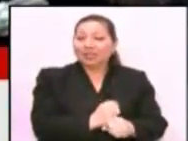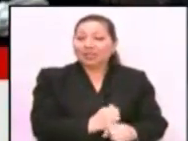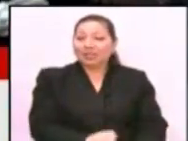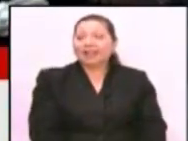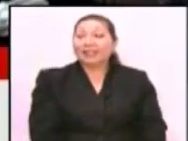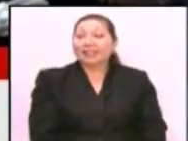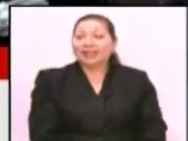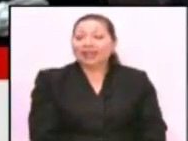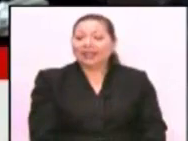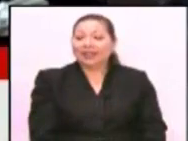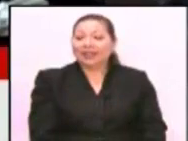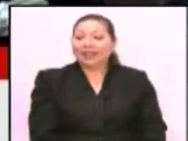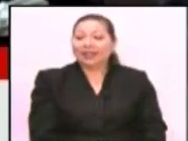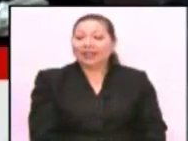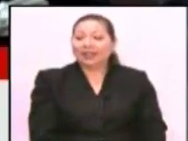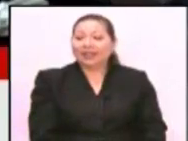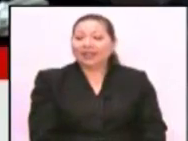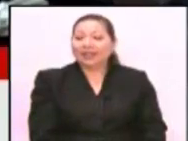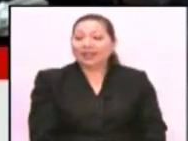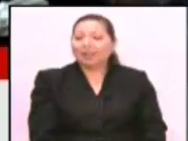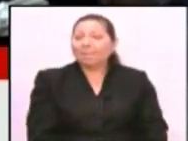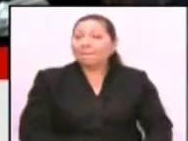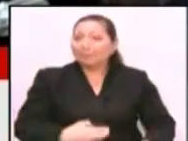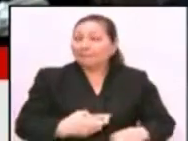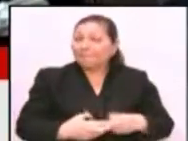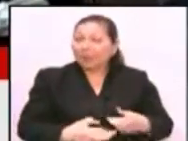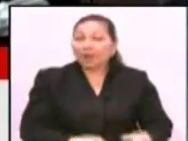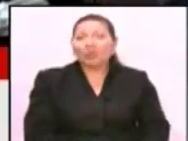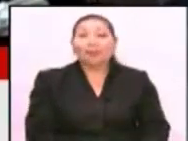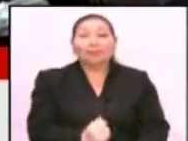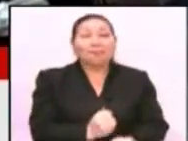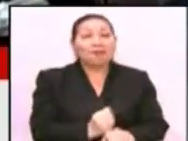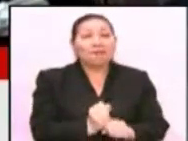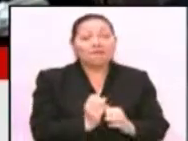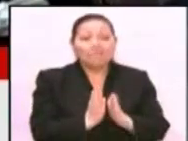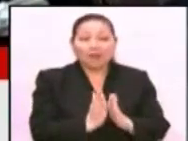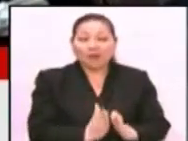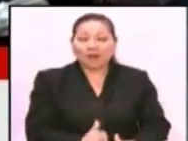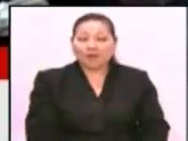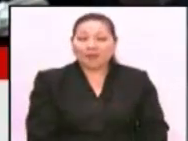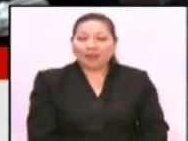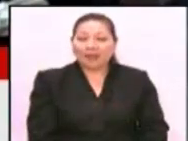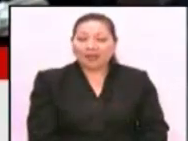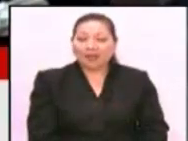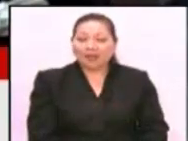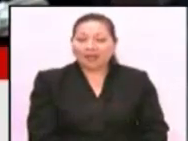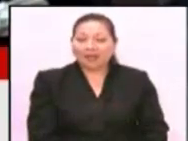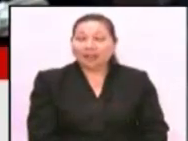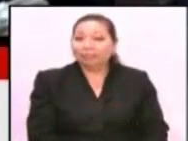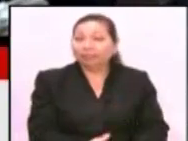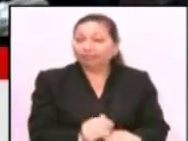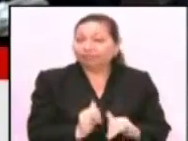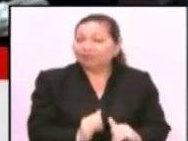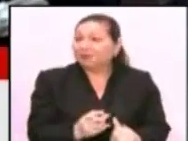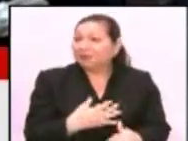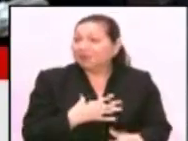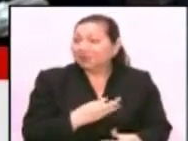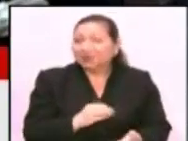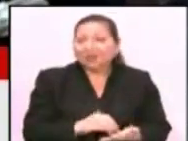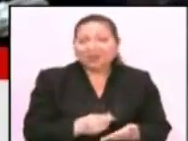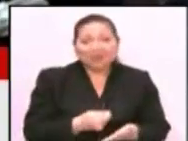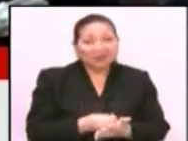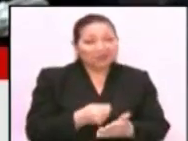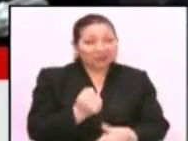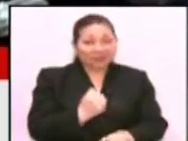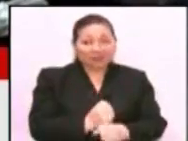sector no productivo, un trabajo formal. Entonces, y también por la retención, porque no me interesa que consigan